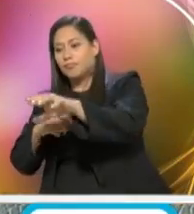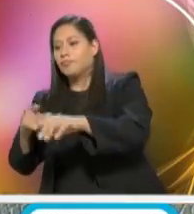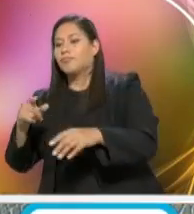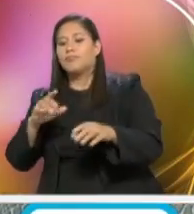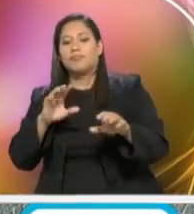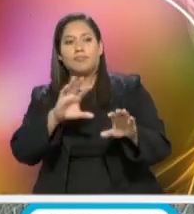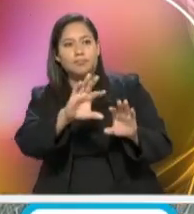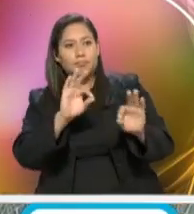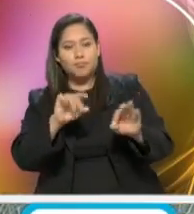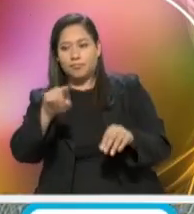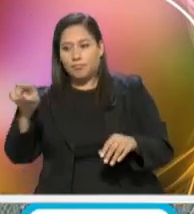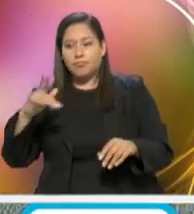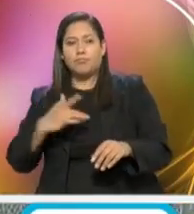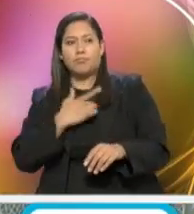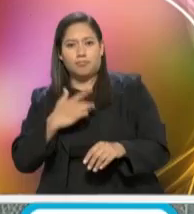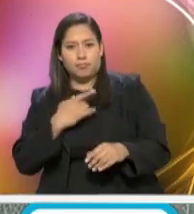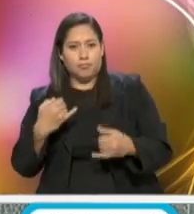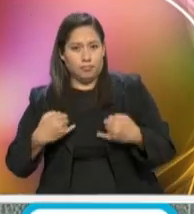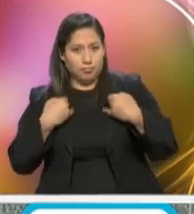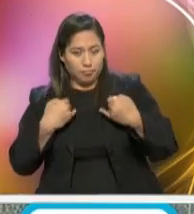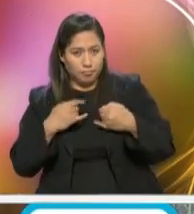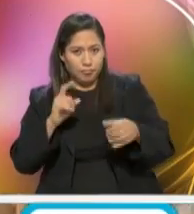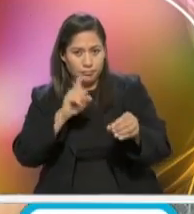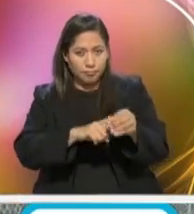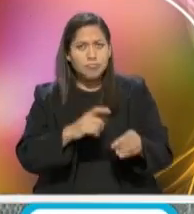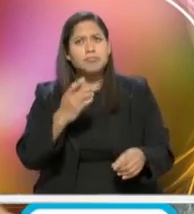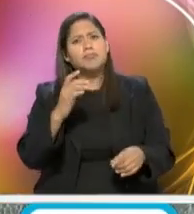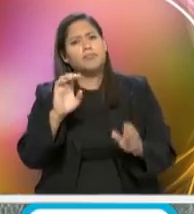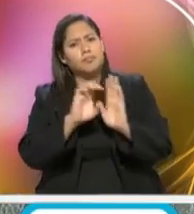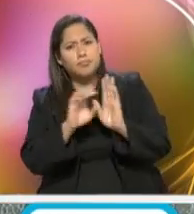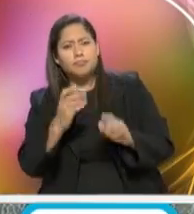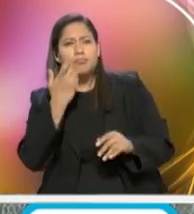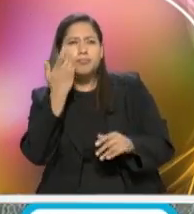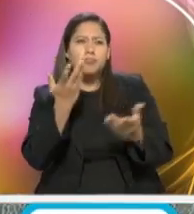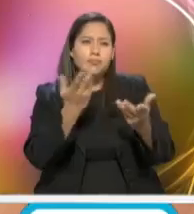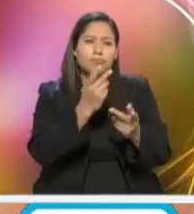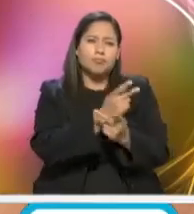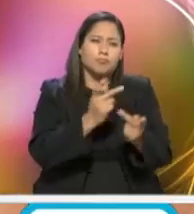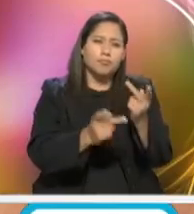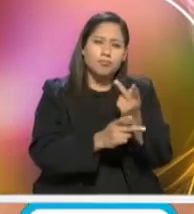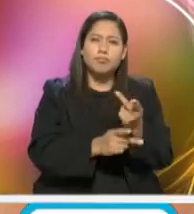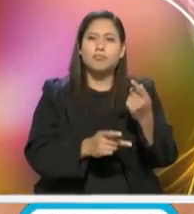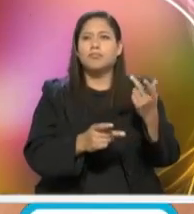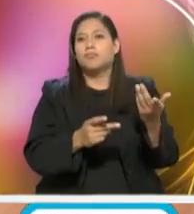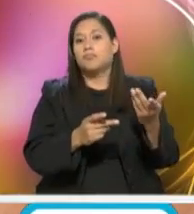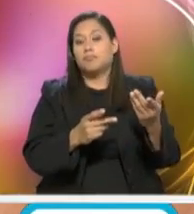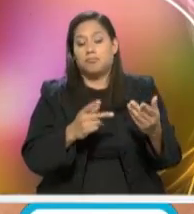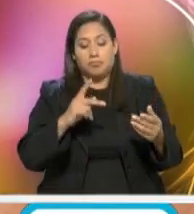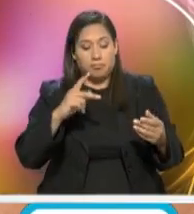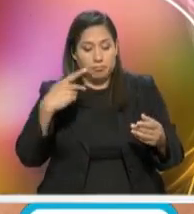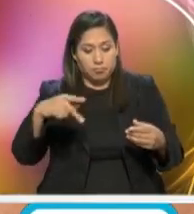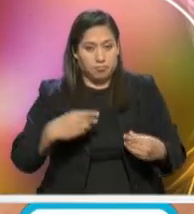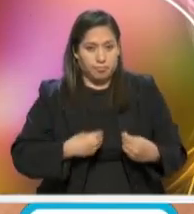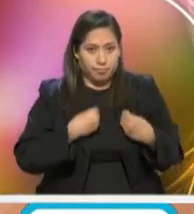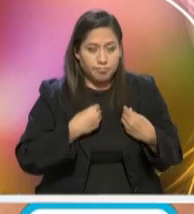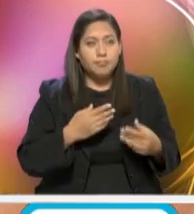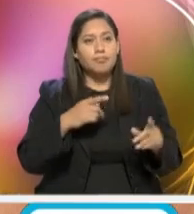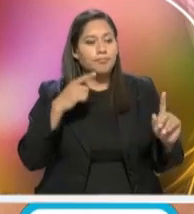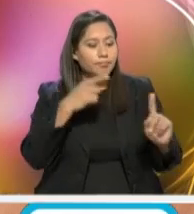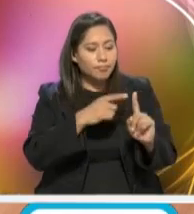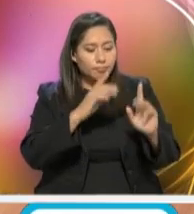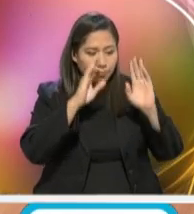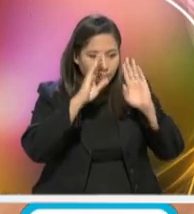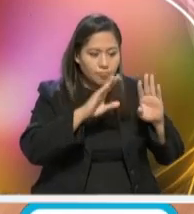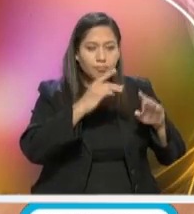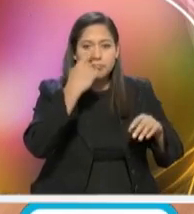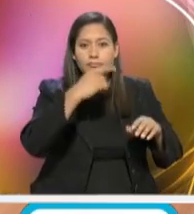que tengan los jóvenes. Están los que quieran hacer algún proyecto pues de vida, enfocándose a una